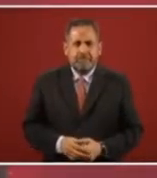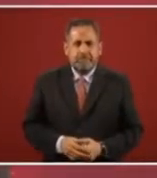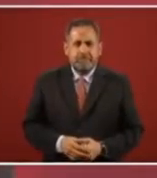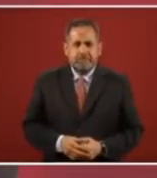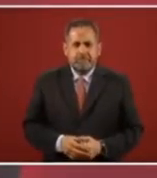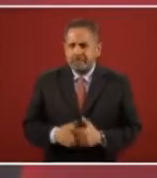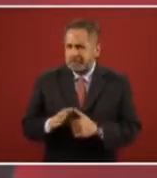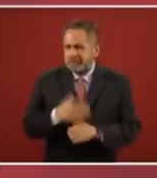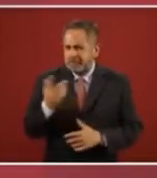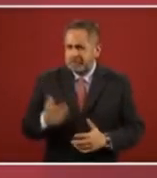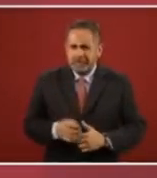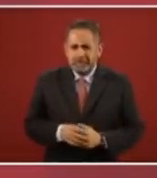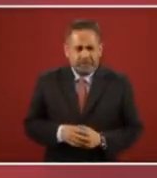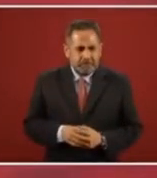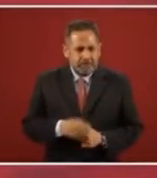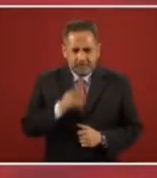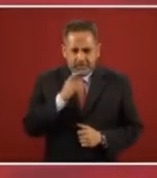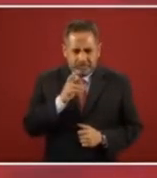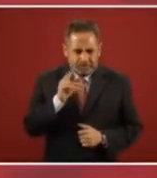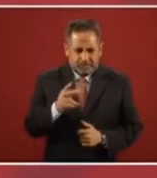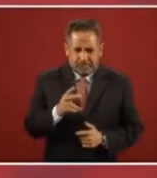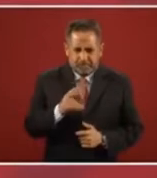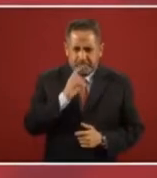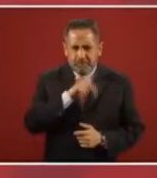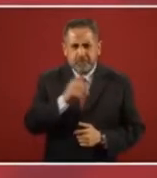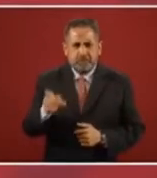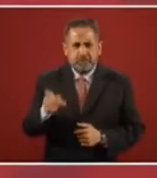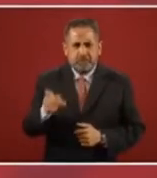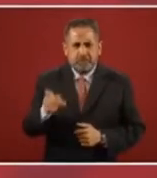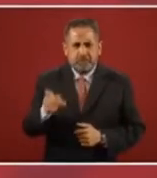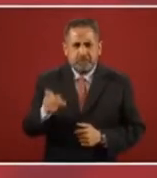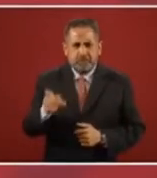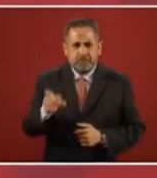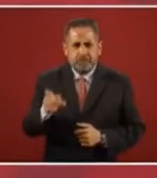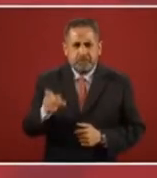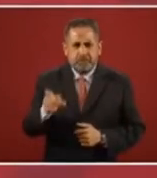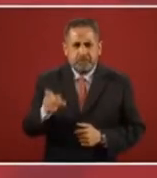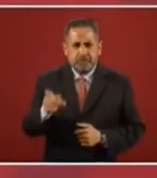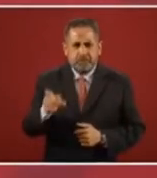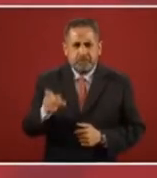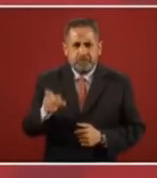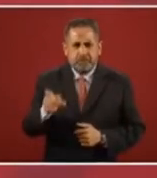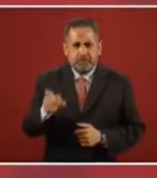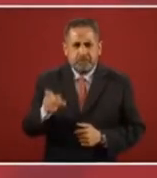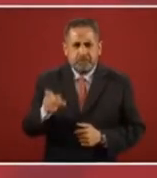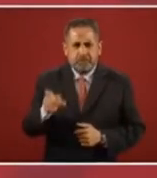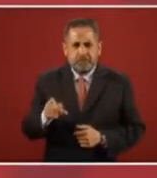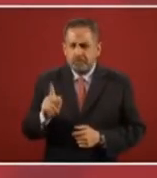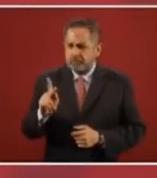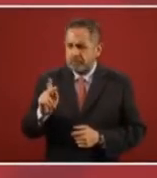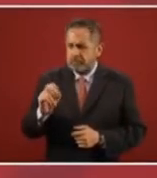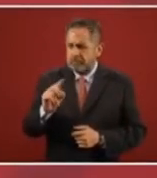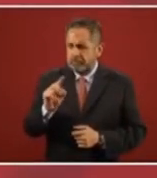porque no es el pozol guay arte y digno